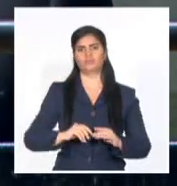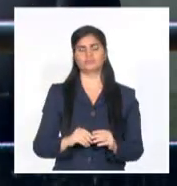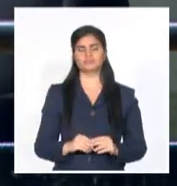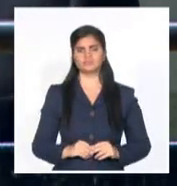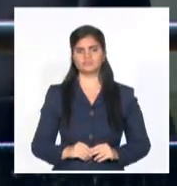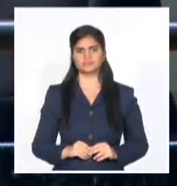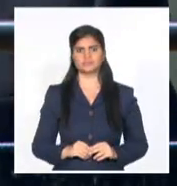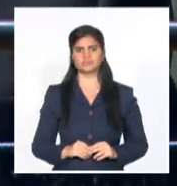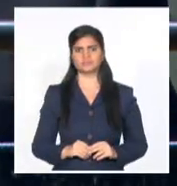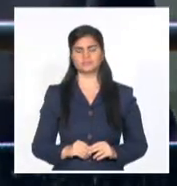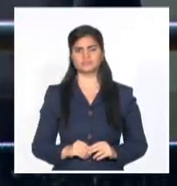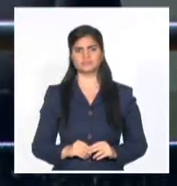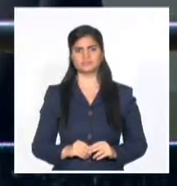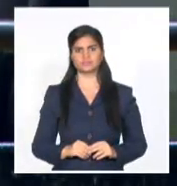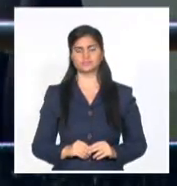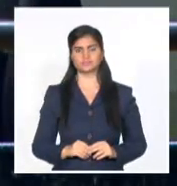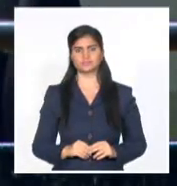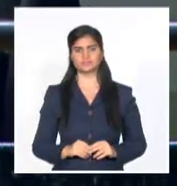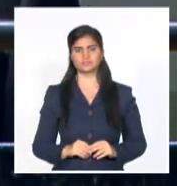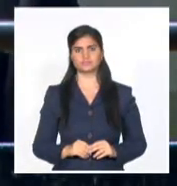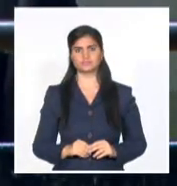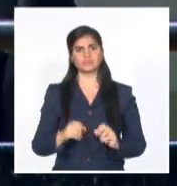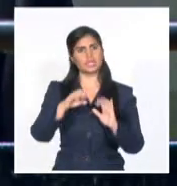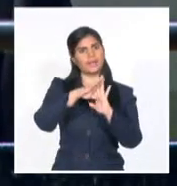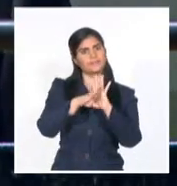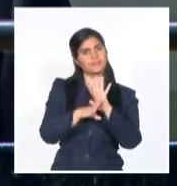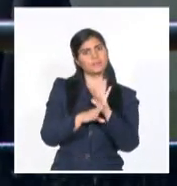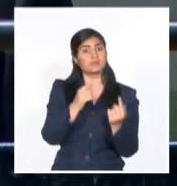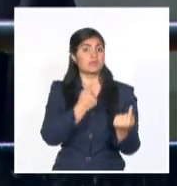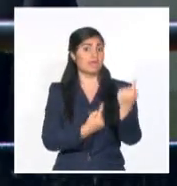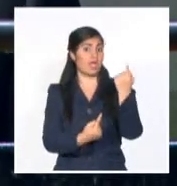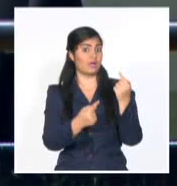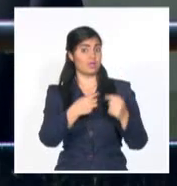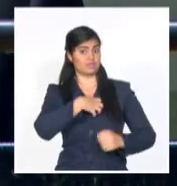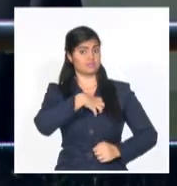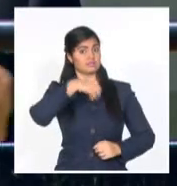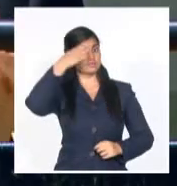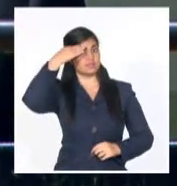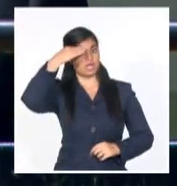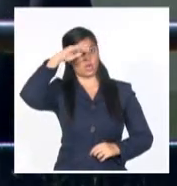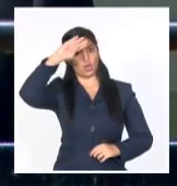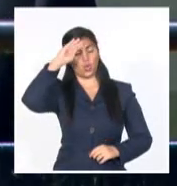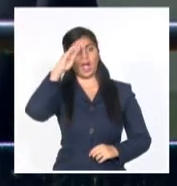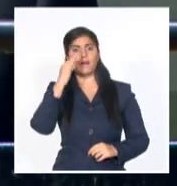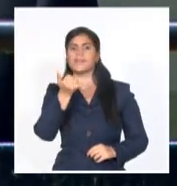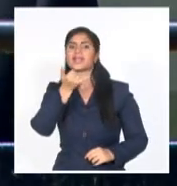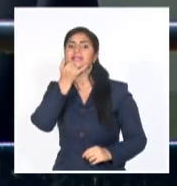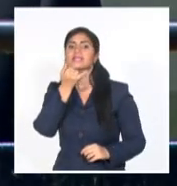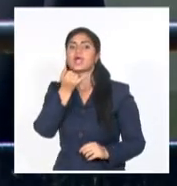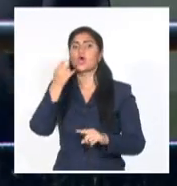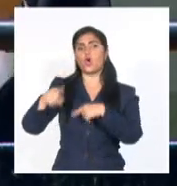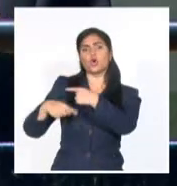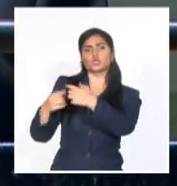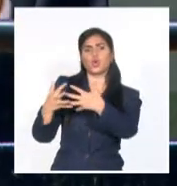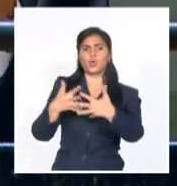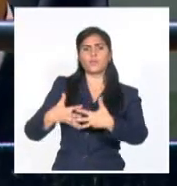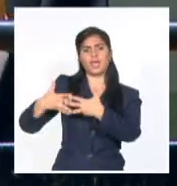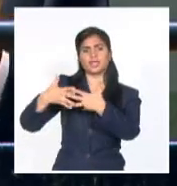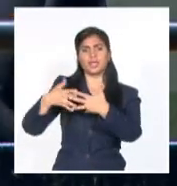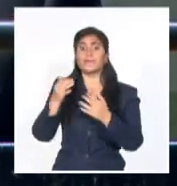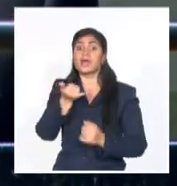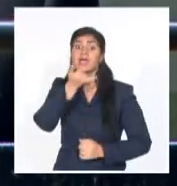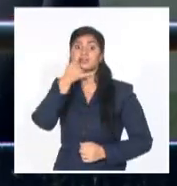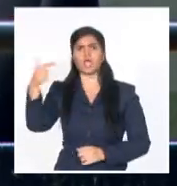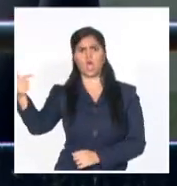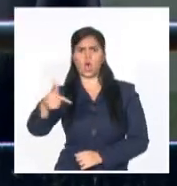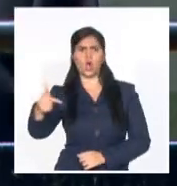existe una sola medida o acción de nuestro país para dañar a los Estados Unidos, para